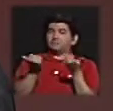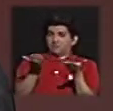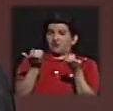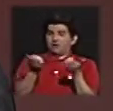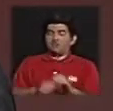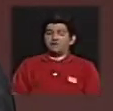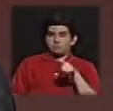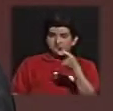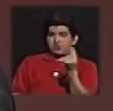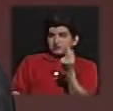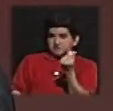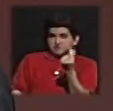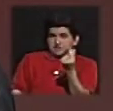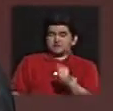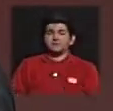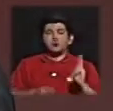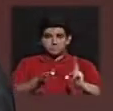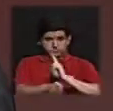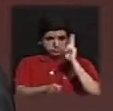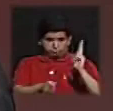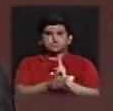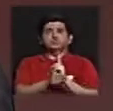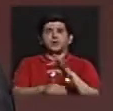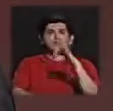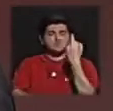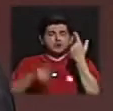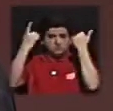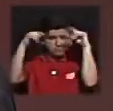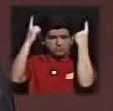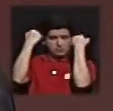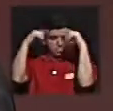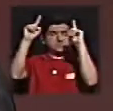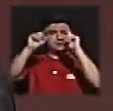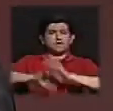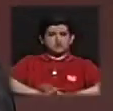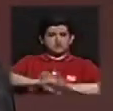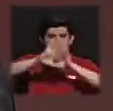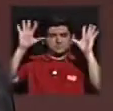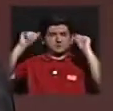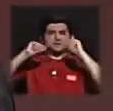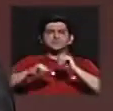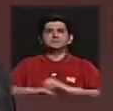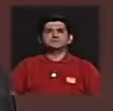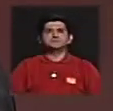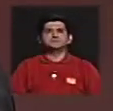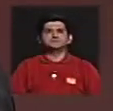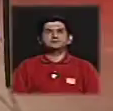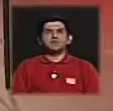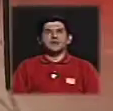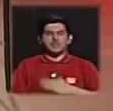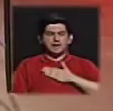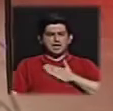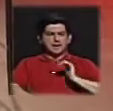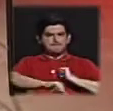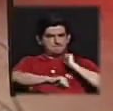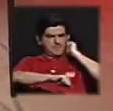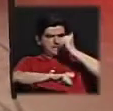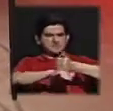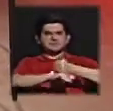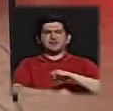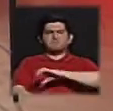que estos recursos se usen de manera eficiente, transparente, y que me defina cuál